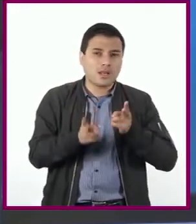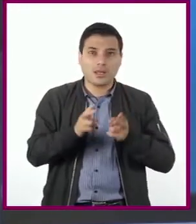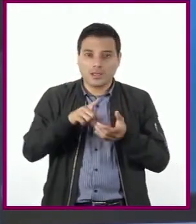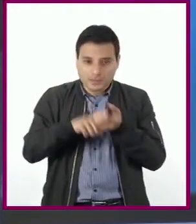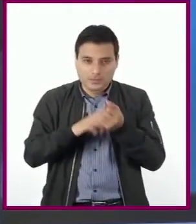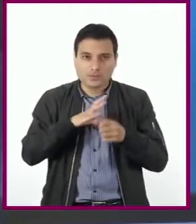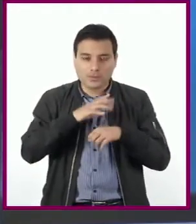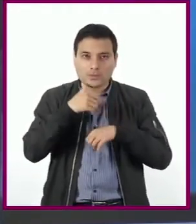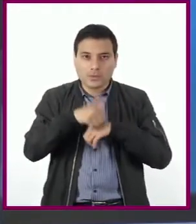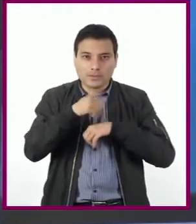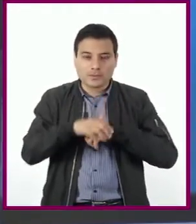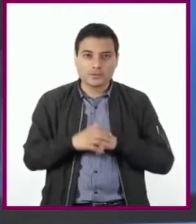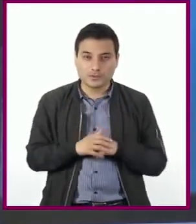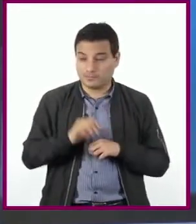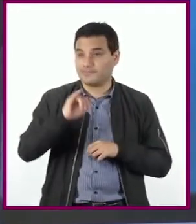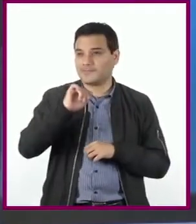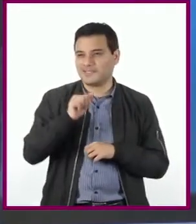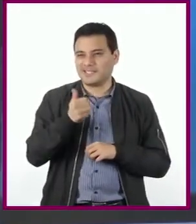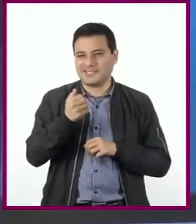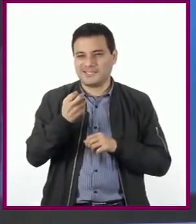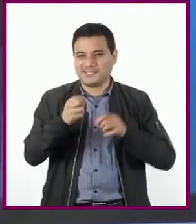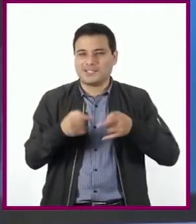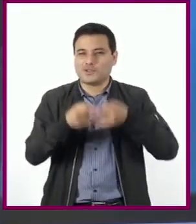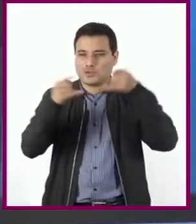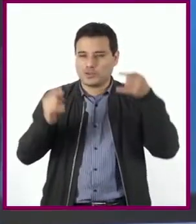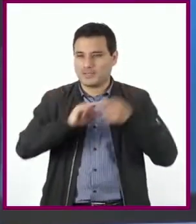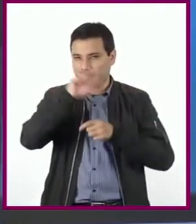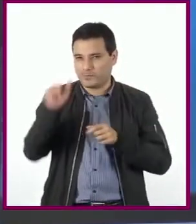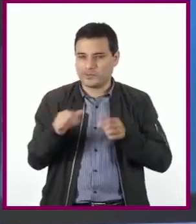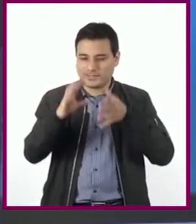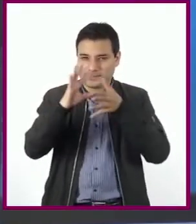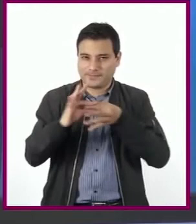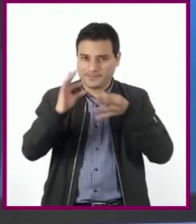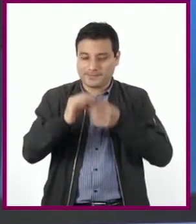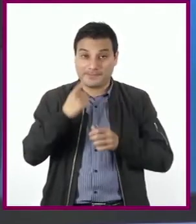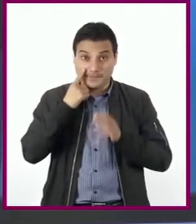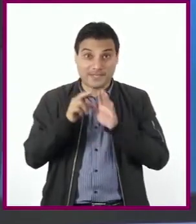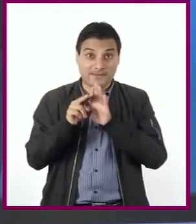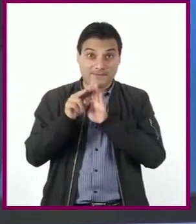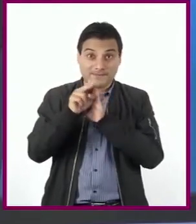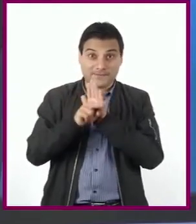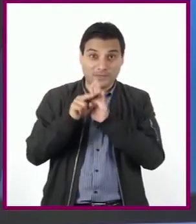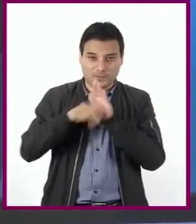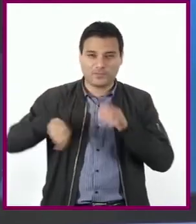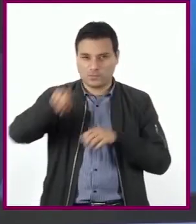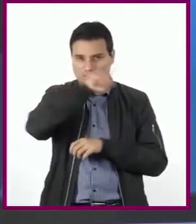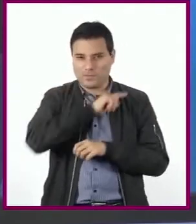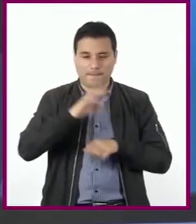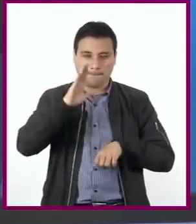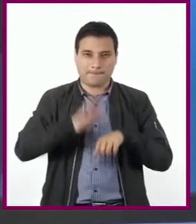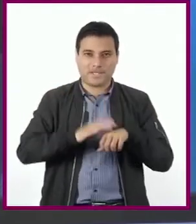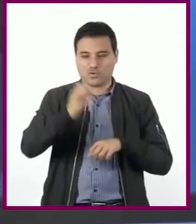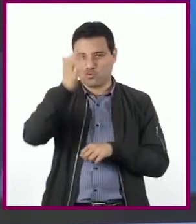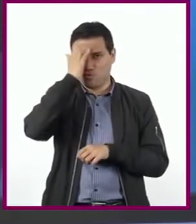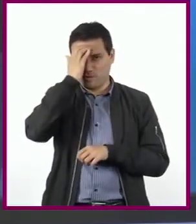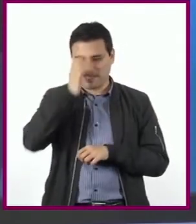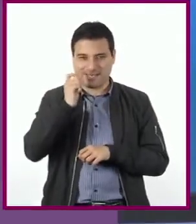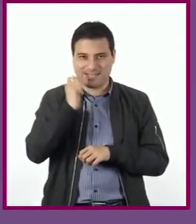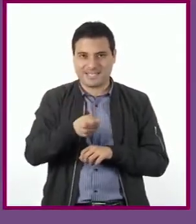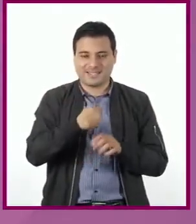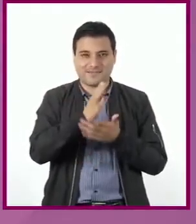Así es, pero esa es otra historia. Ahora vamos a ver el siguiente video para continuar aprendiendo sobre